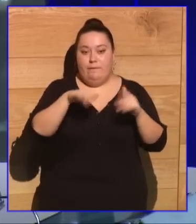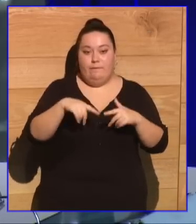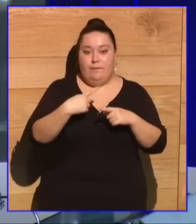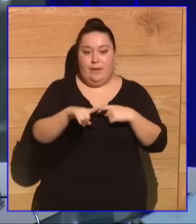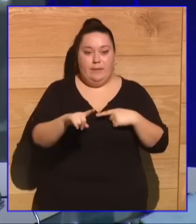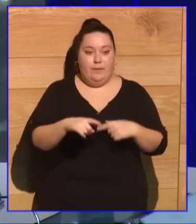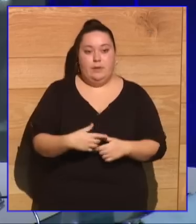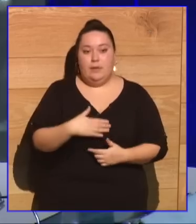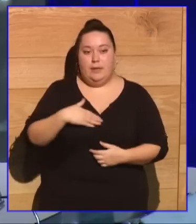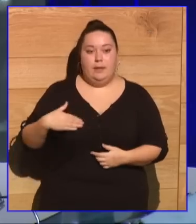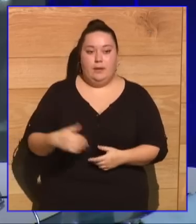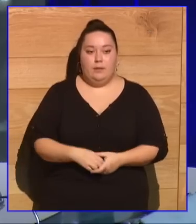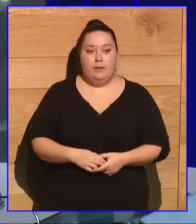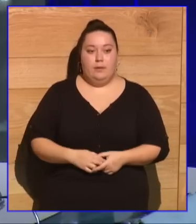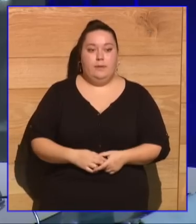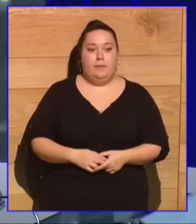Y no aceptaban